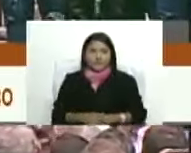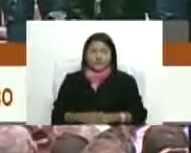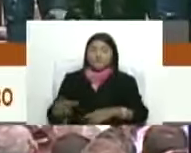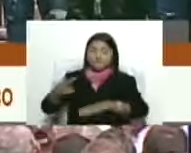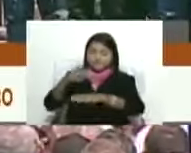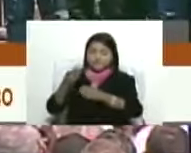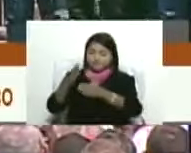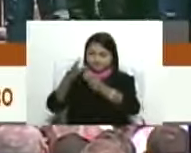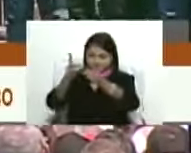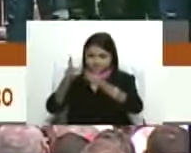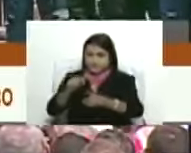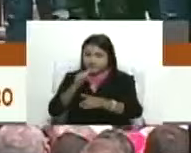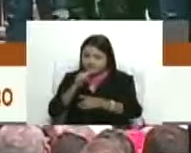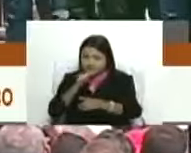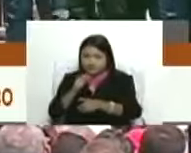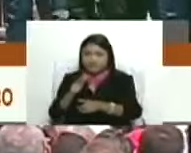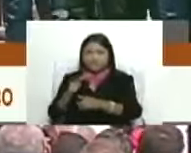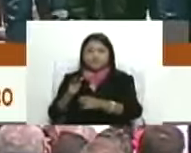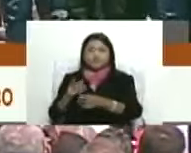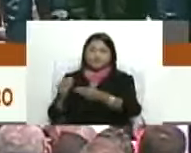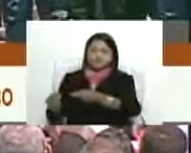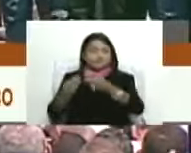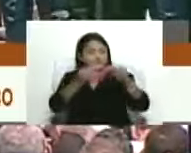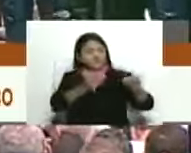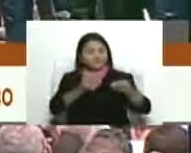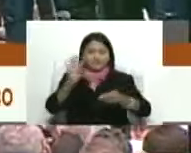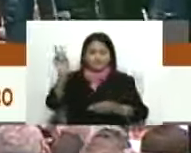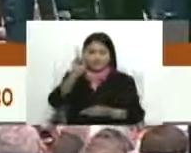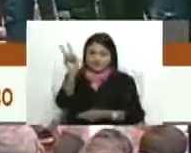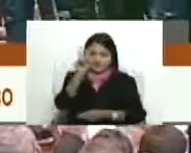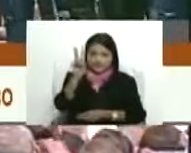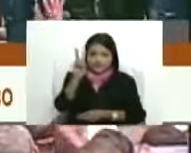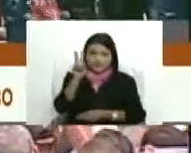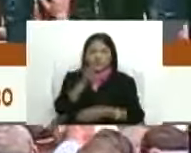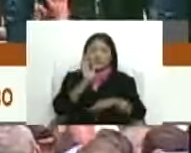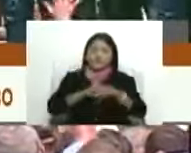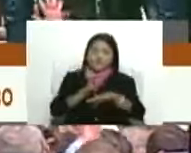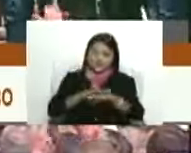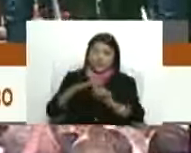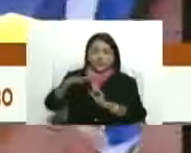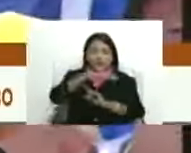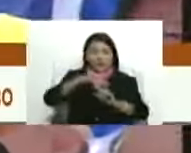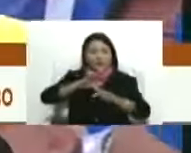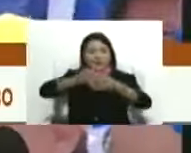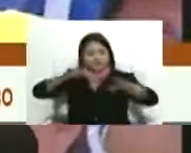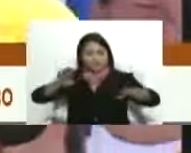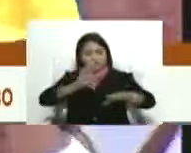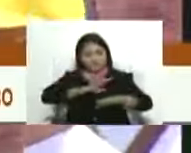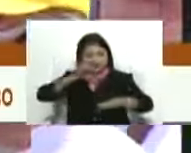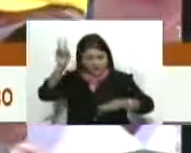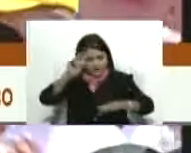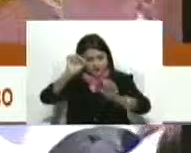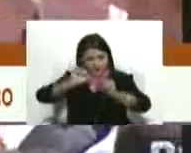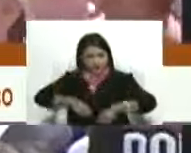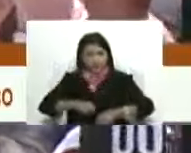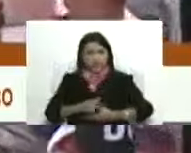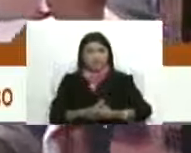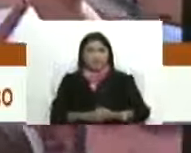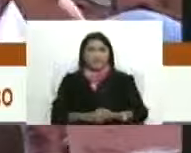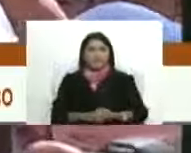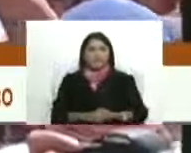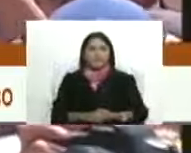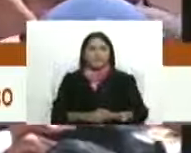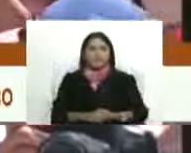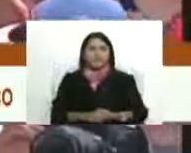delimite tiene que otorgarse a Venezuela porque forma parte del mar de Venezuela